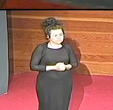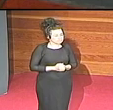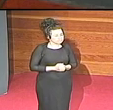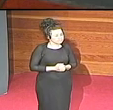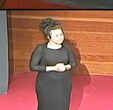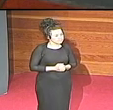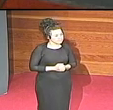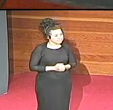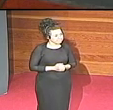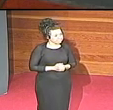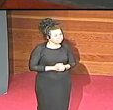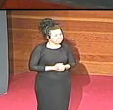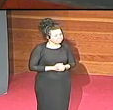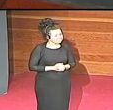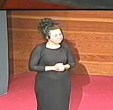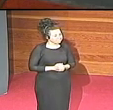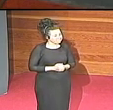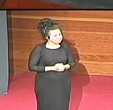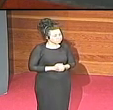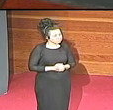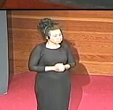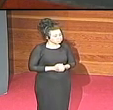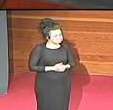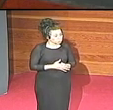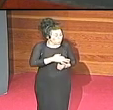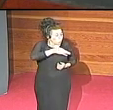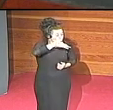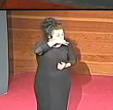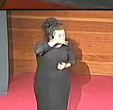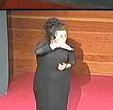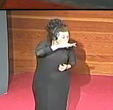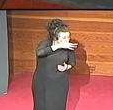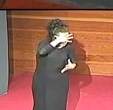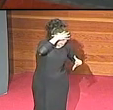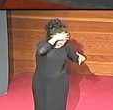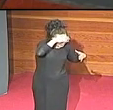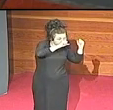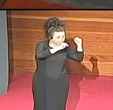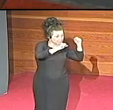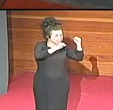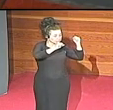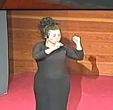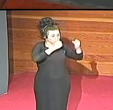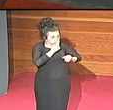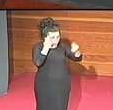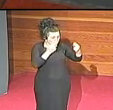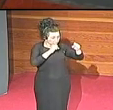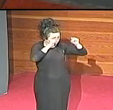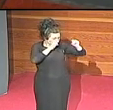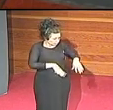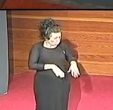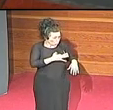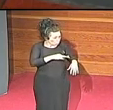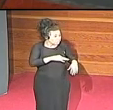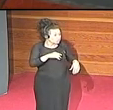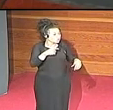Como dijo el único diplomático que yo sepa, al menos, que públicamente dimitió, el único